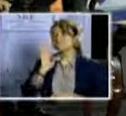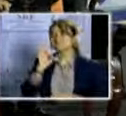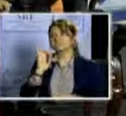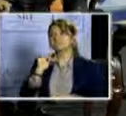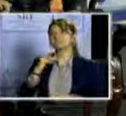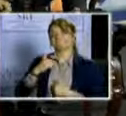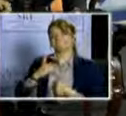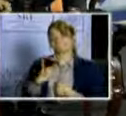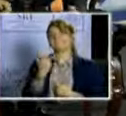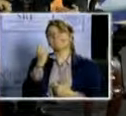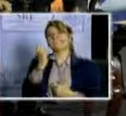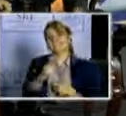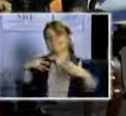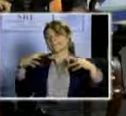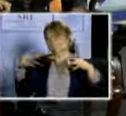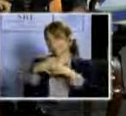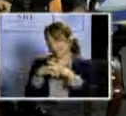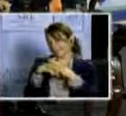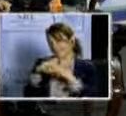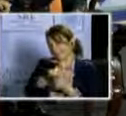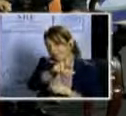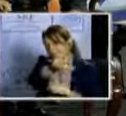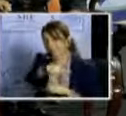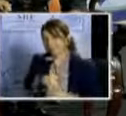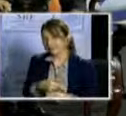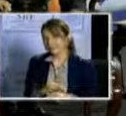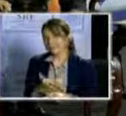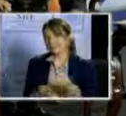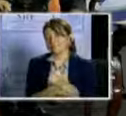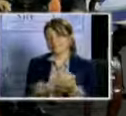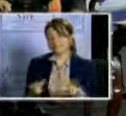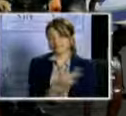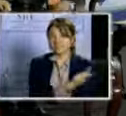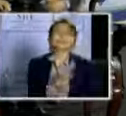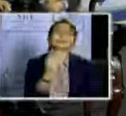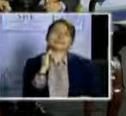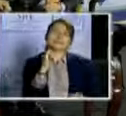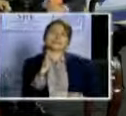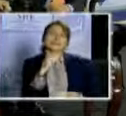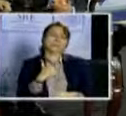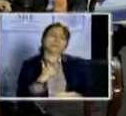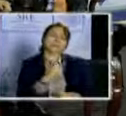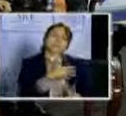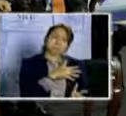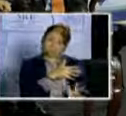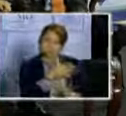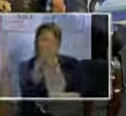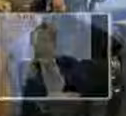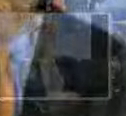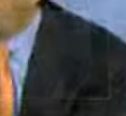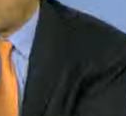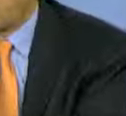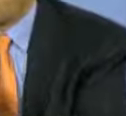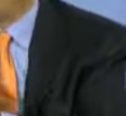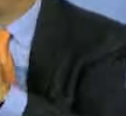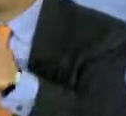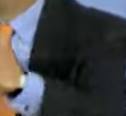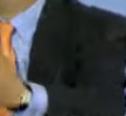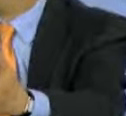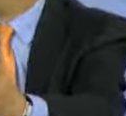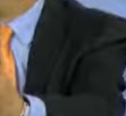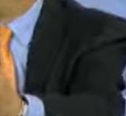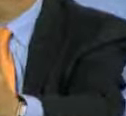sostienen, y yo estaría de acuerdo con ellos, ya no son acordes con las realidades contemporáneas, pero no nos hagamos ilusiones. El sistema